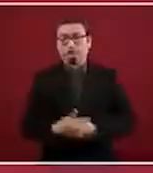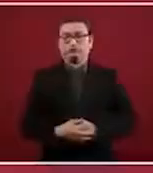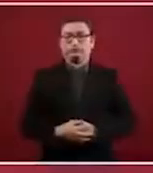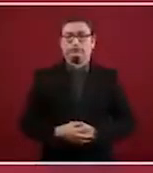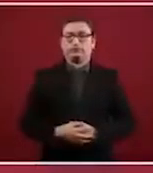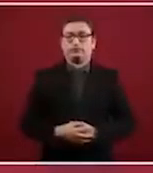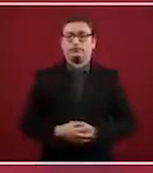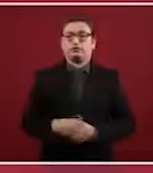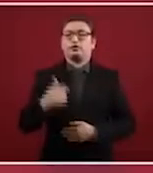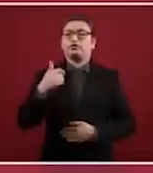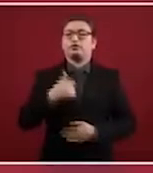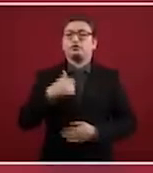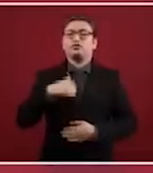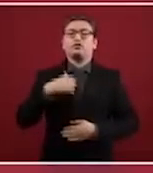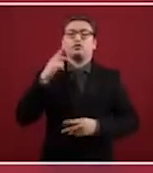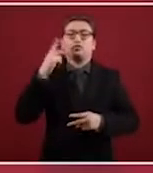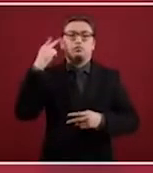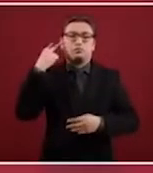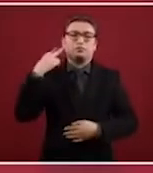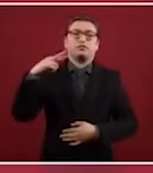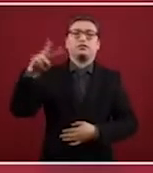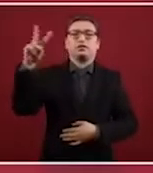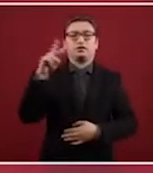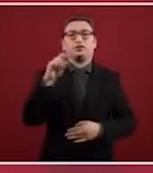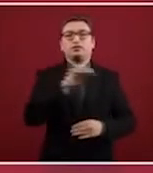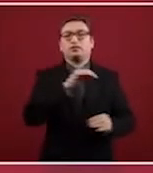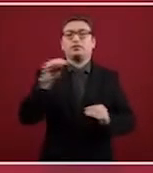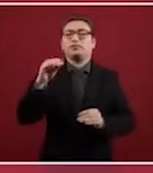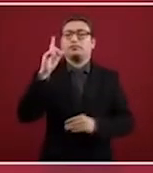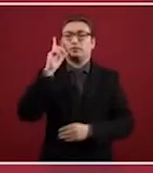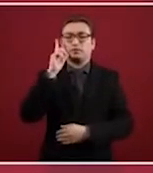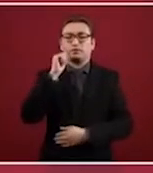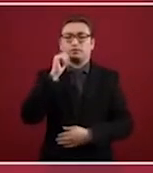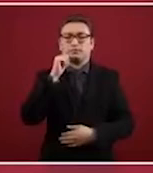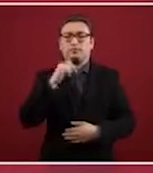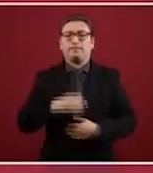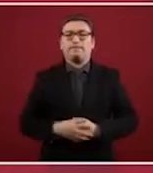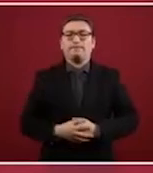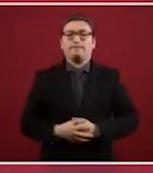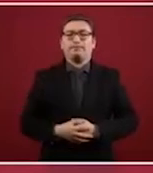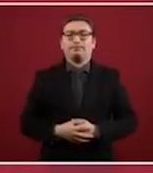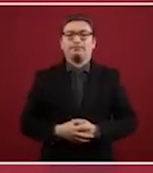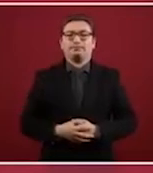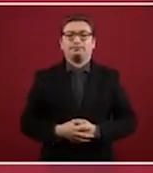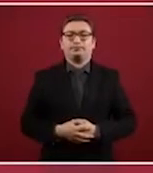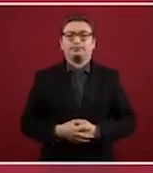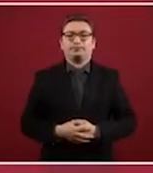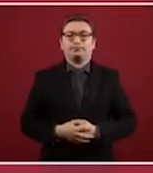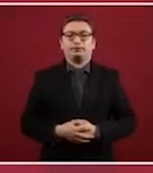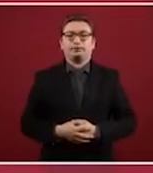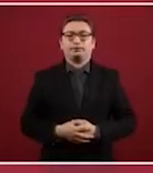voy a estar de gira, vamos mañana, vamos a